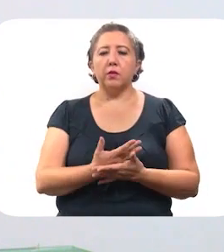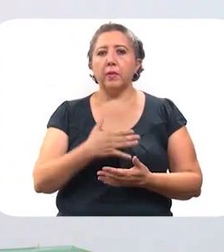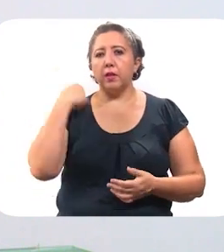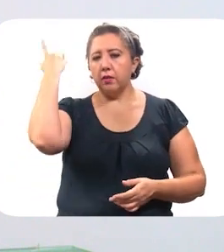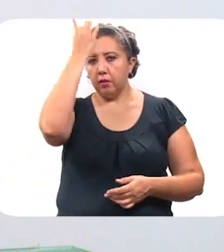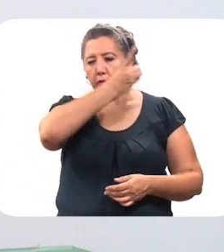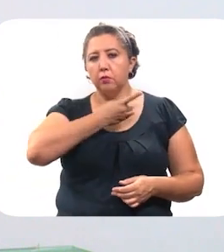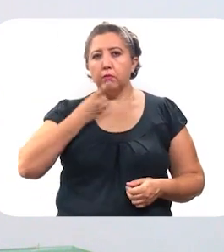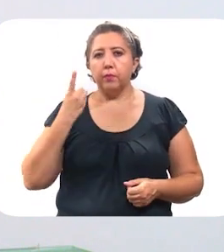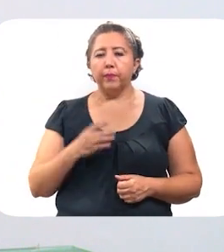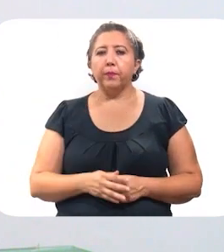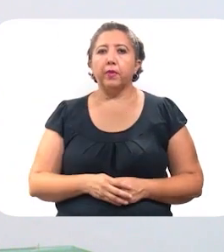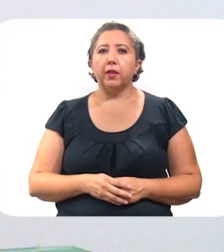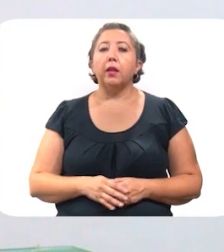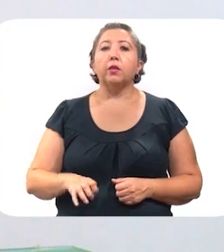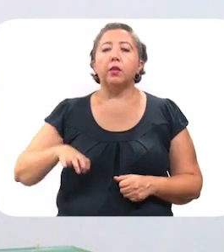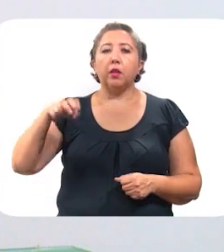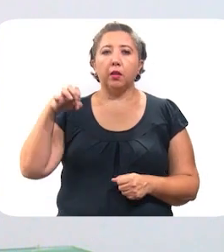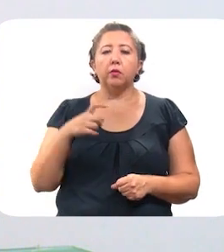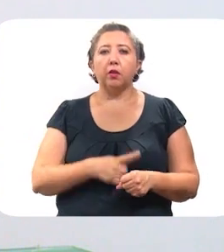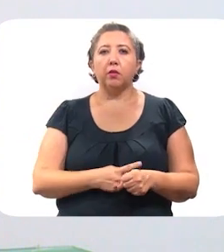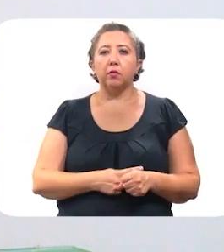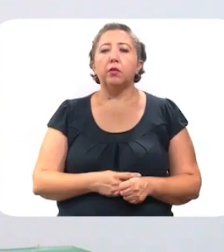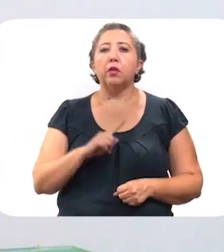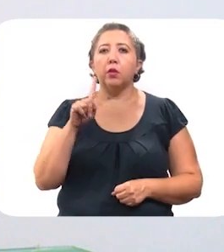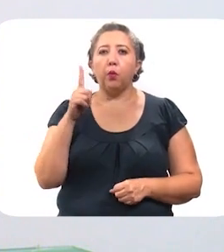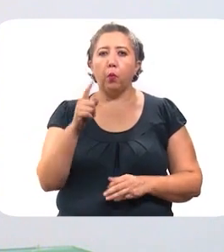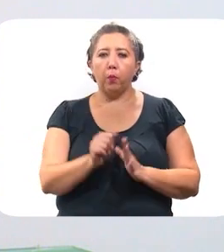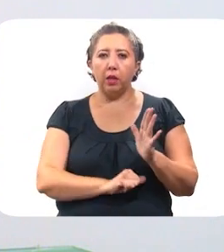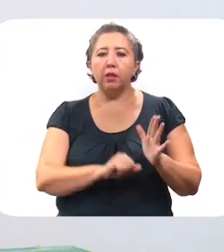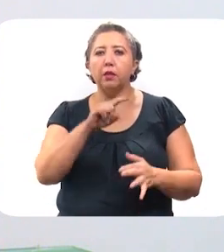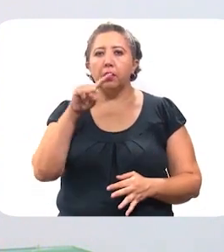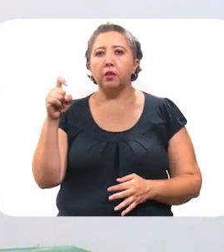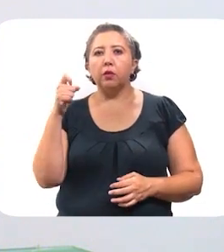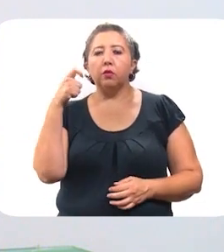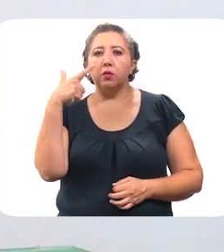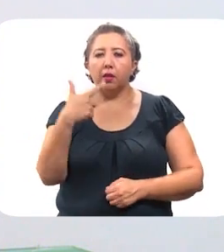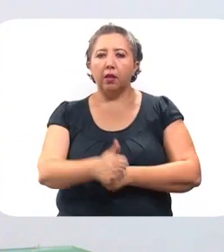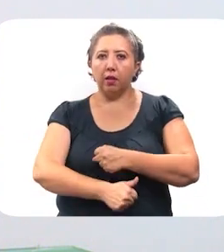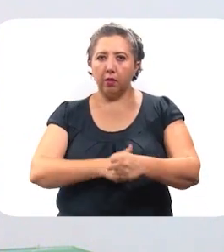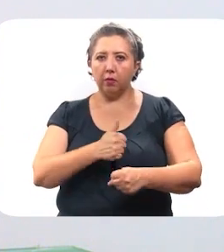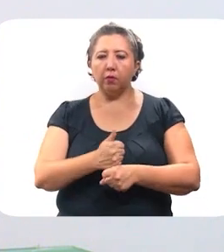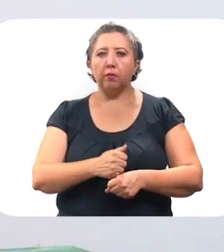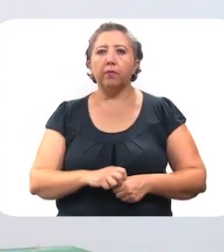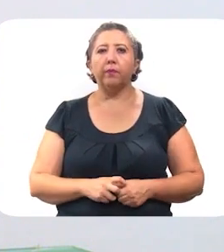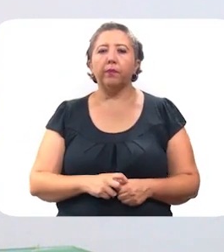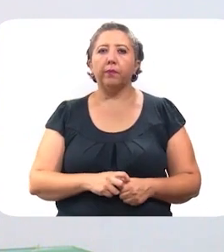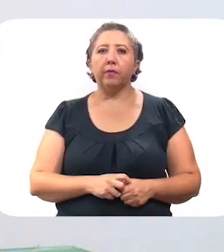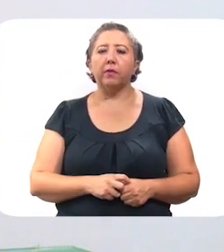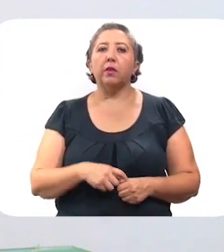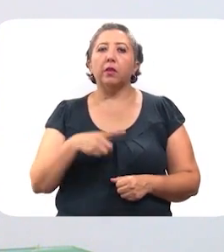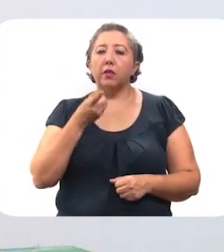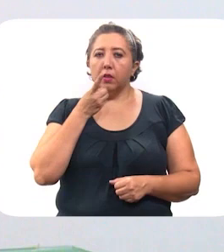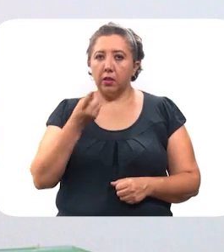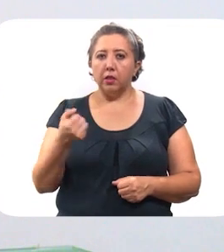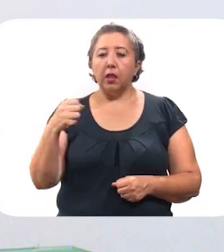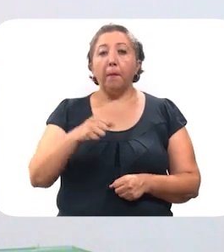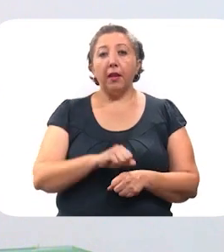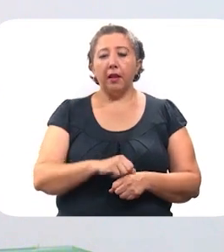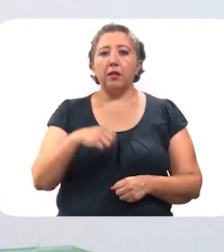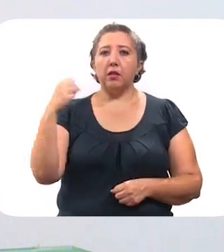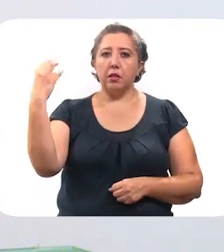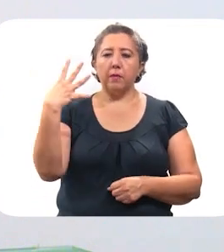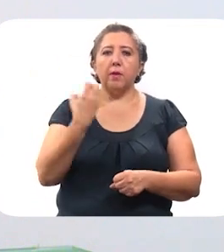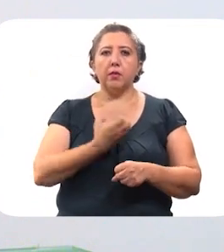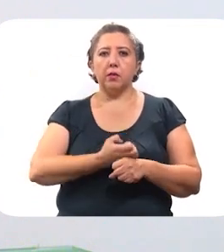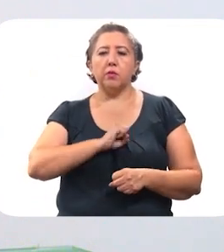pacientes a la espera de diagnóstico. El rango de edad de los casos es de un mes a 107 años. Los indicadores semanales de